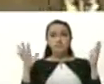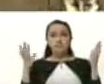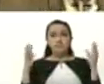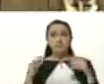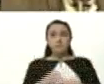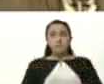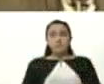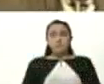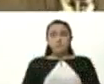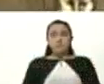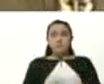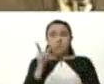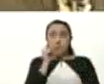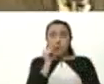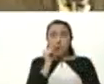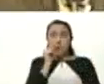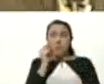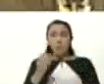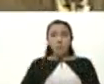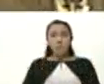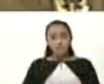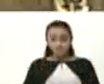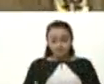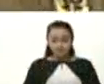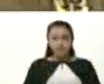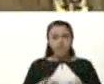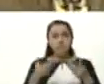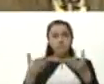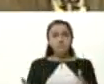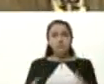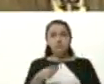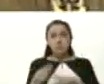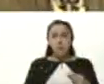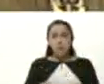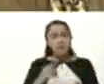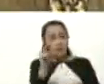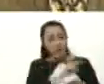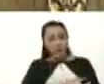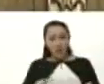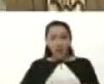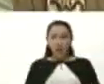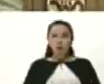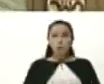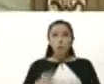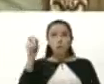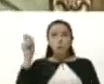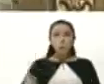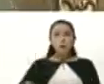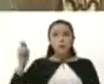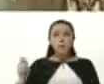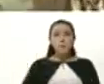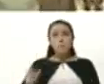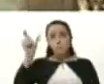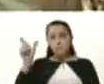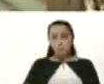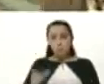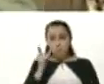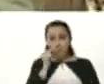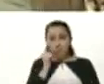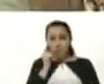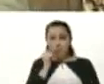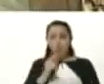Iván Pérez Rossi recibe lo que ha sido la lectura del diputado Earle Herrera, todo